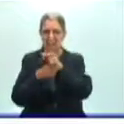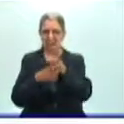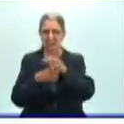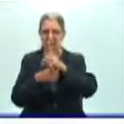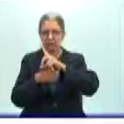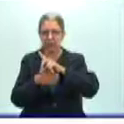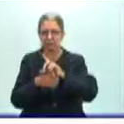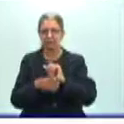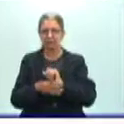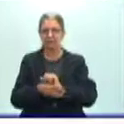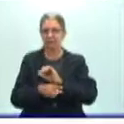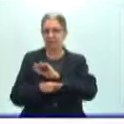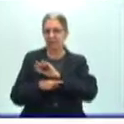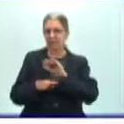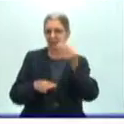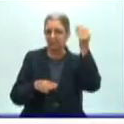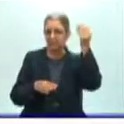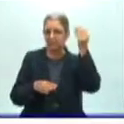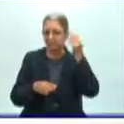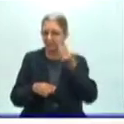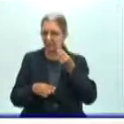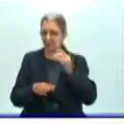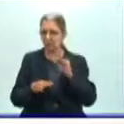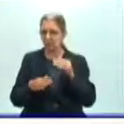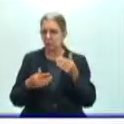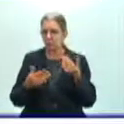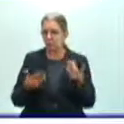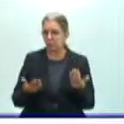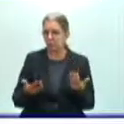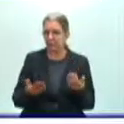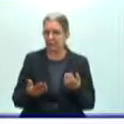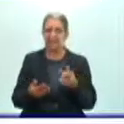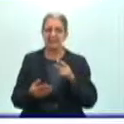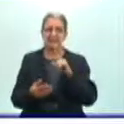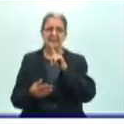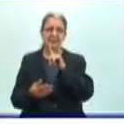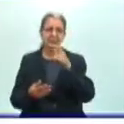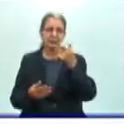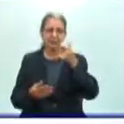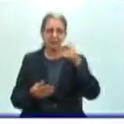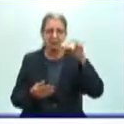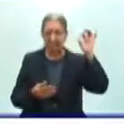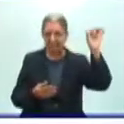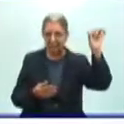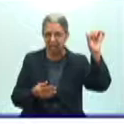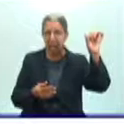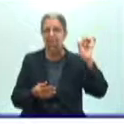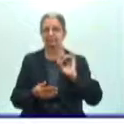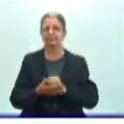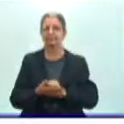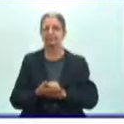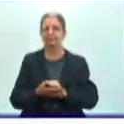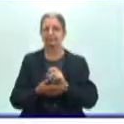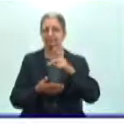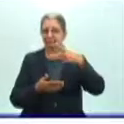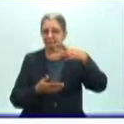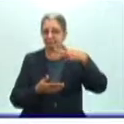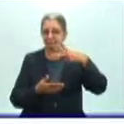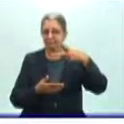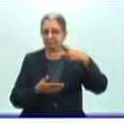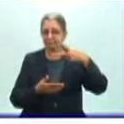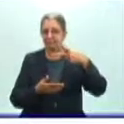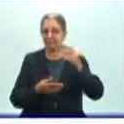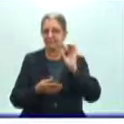correspondiente. Como ya sabemos que el arco es también de 110 grados porque es igual a la amplitud del ángulo